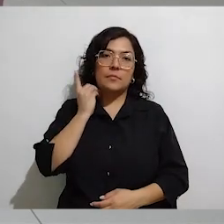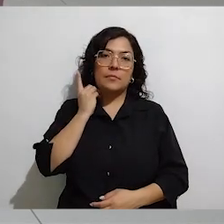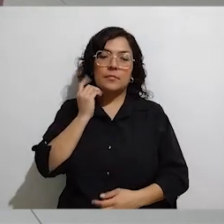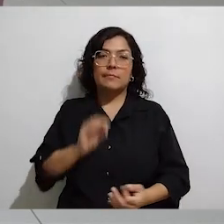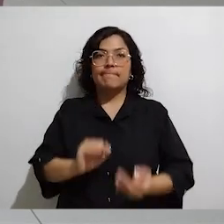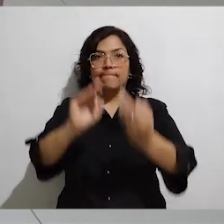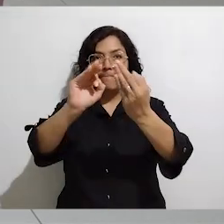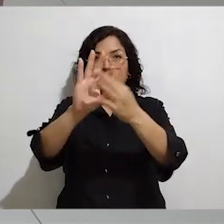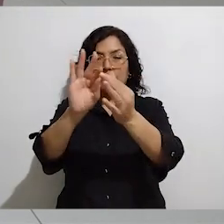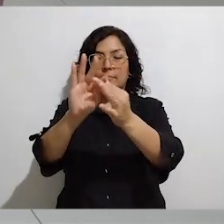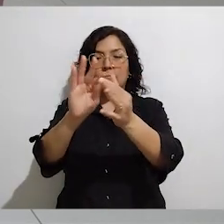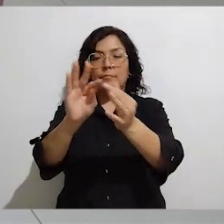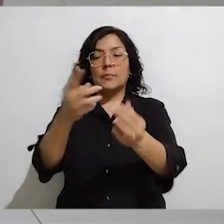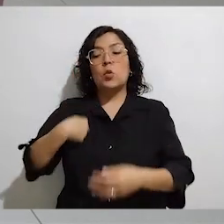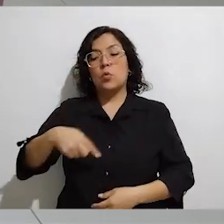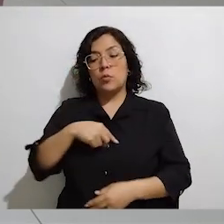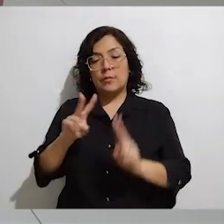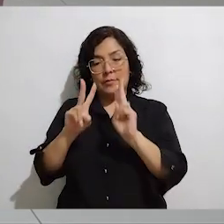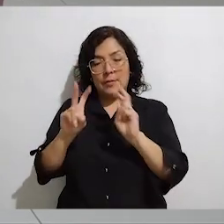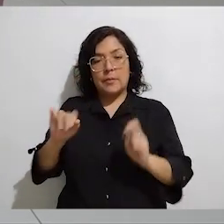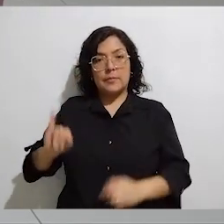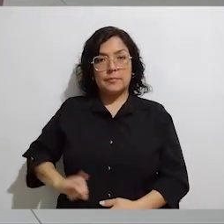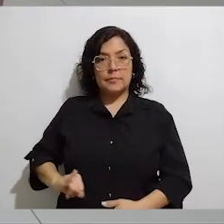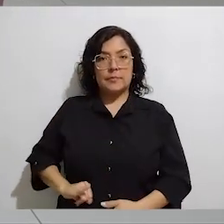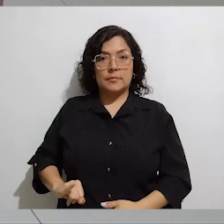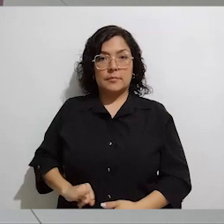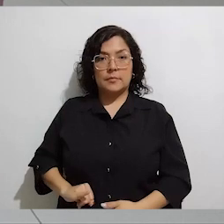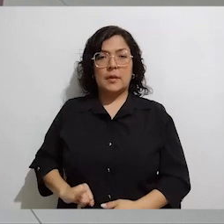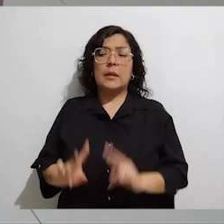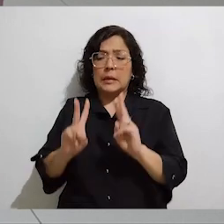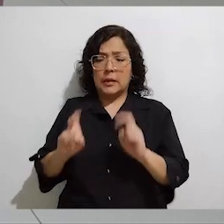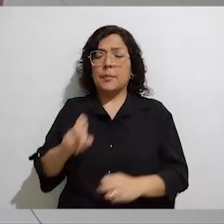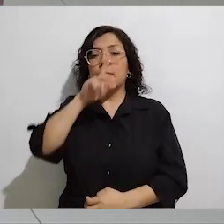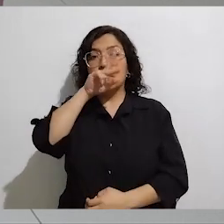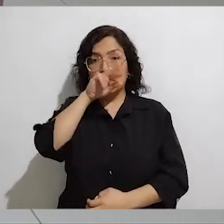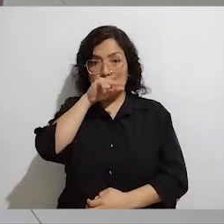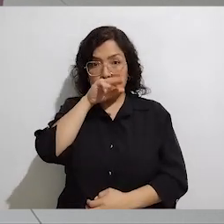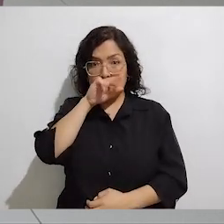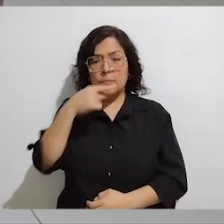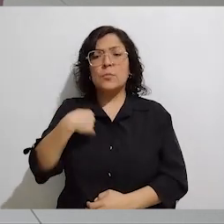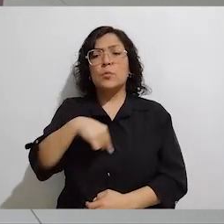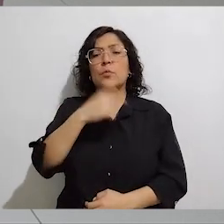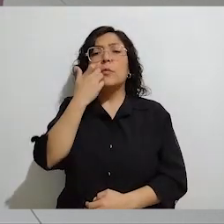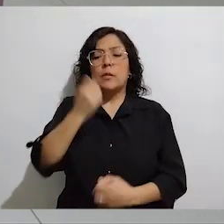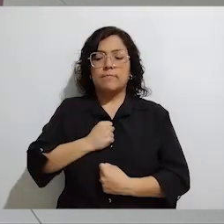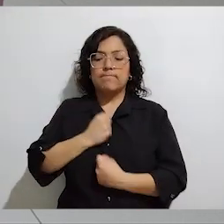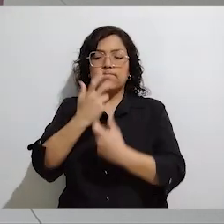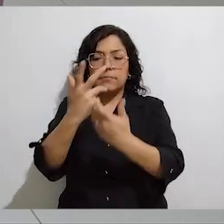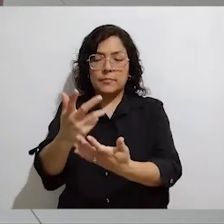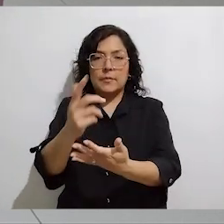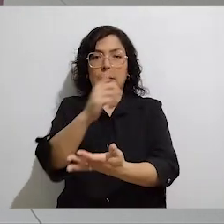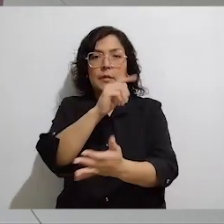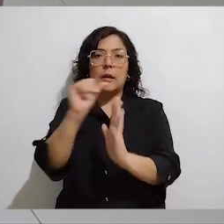tema que nos interesa y que nos preocupa y además nos ocupa, en el cual nosotros proponemos la modificación